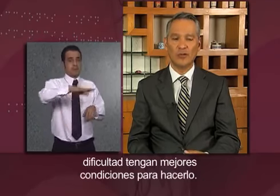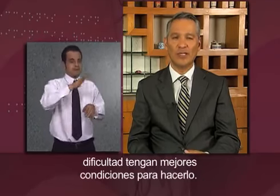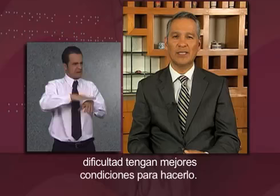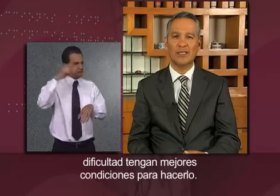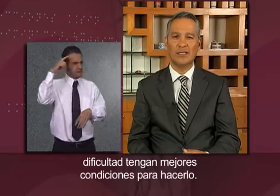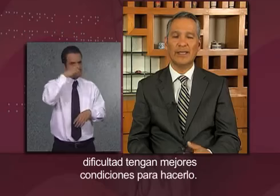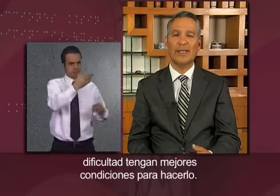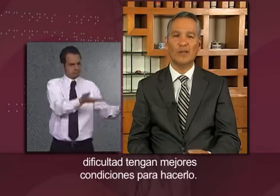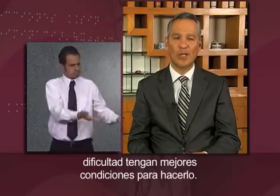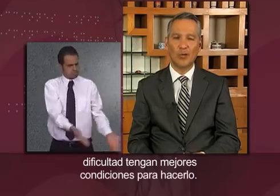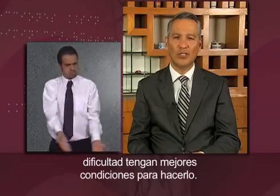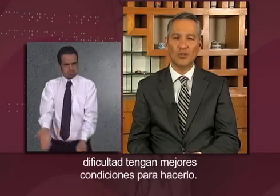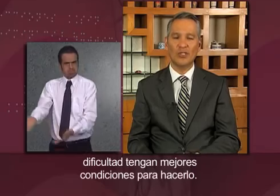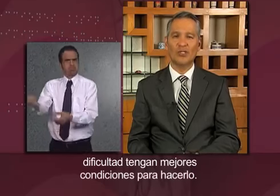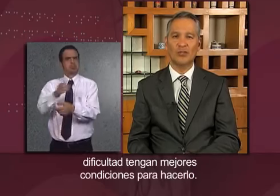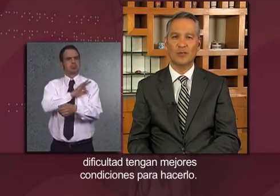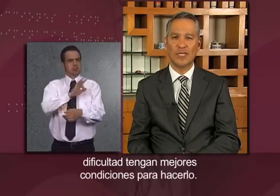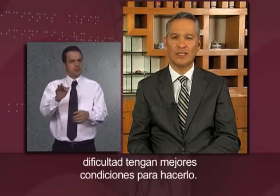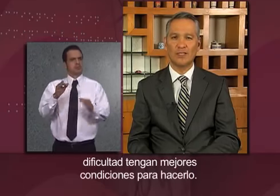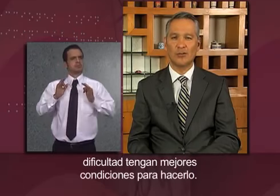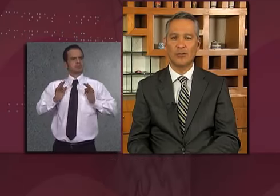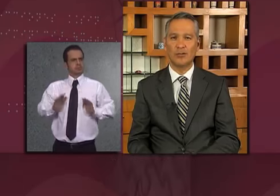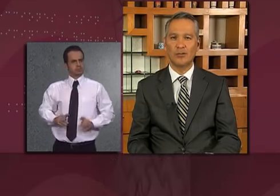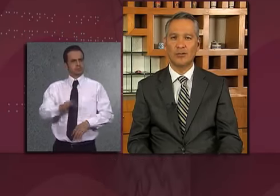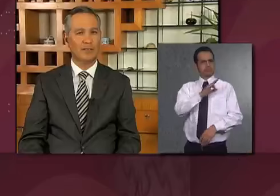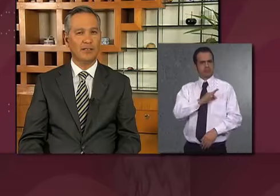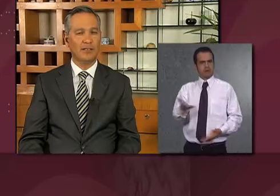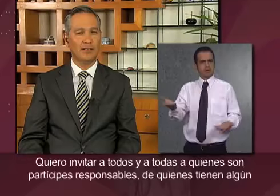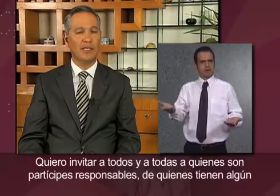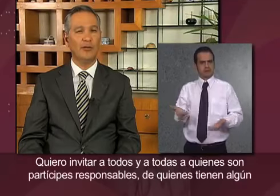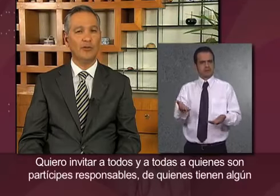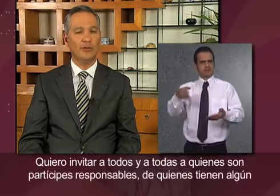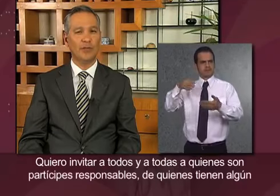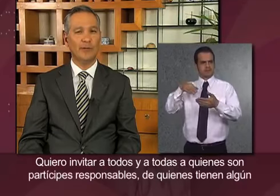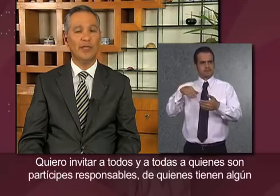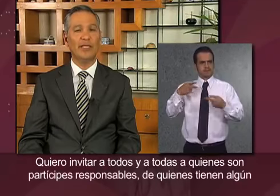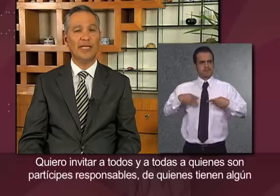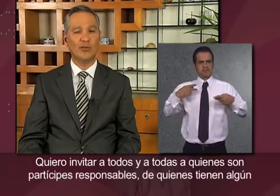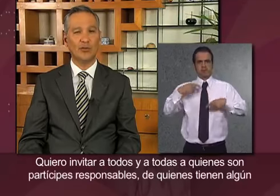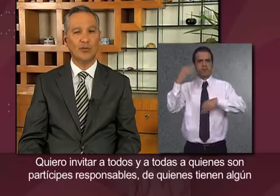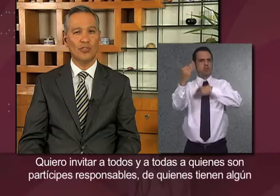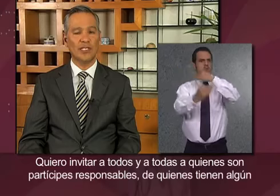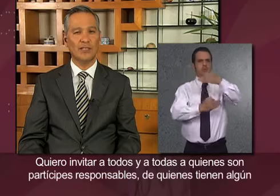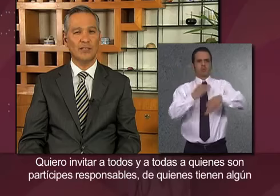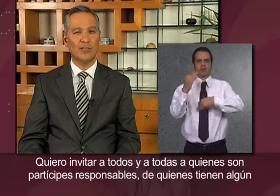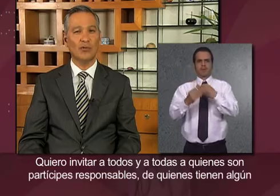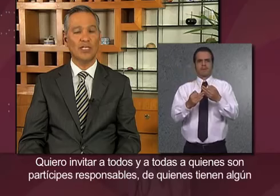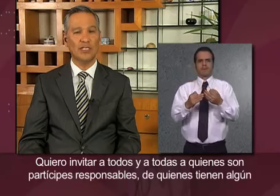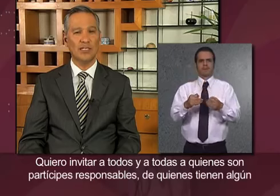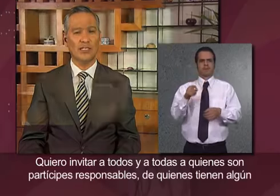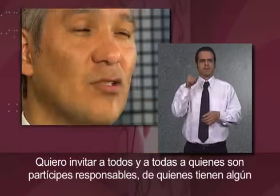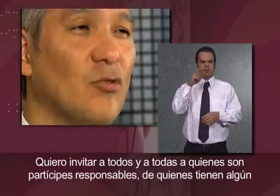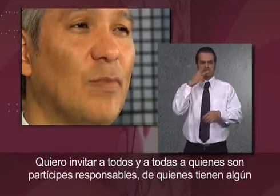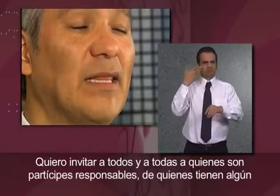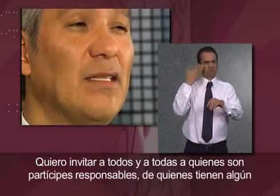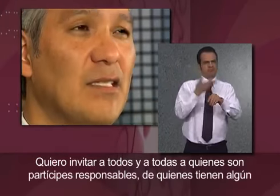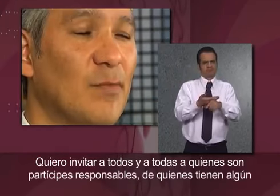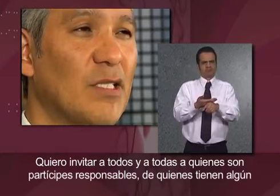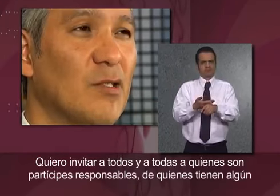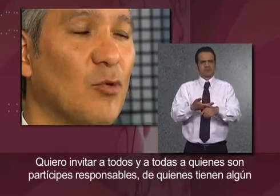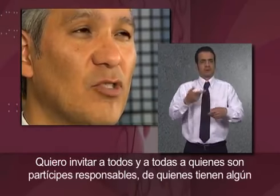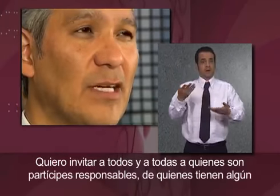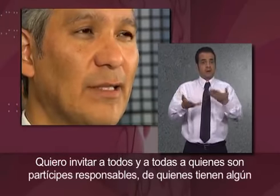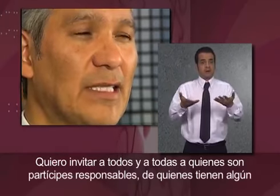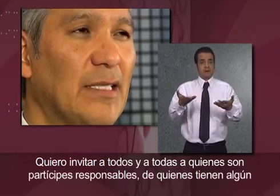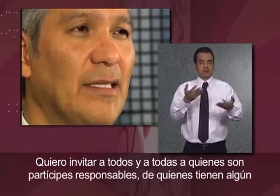mayor dificultad tengan mejores condiciones para hacerlo. Quiero invitar a todos y a todas, a quienes son